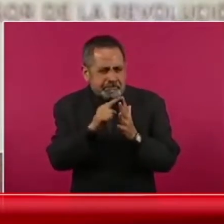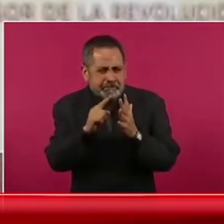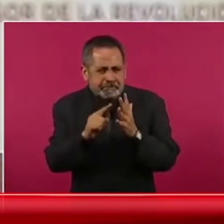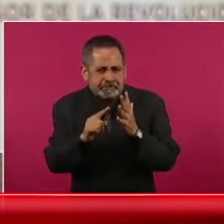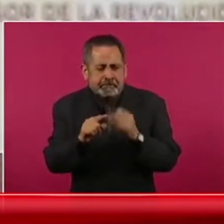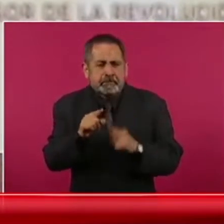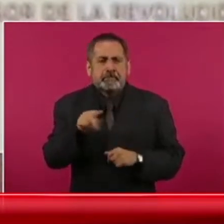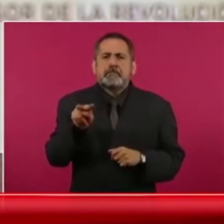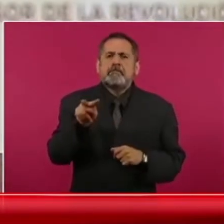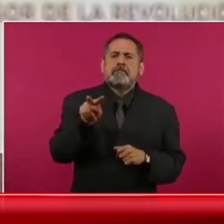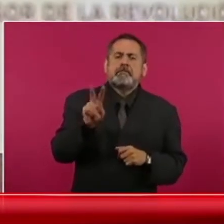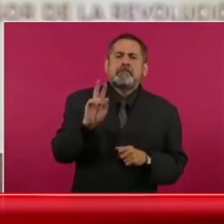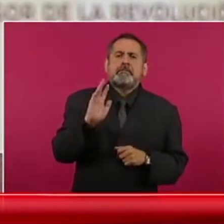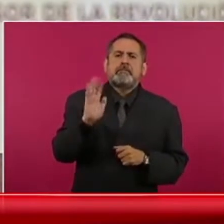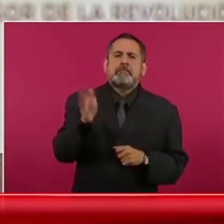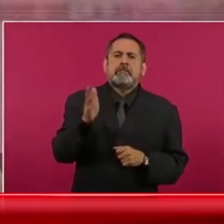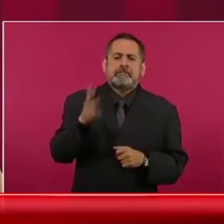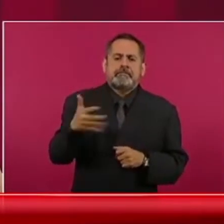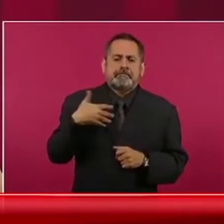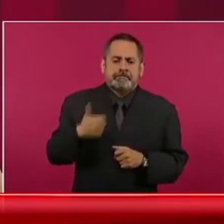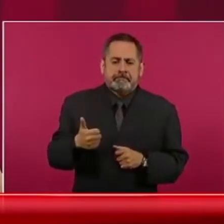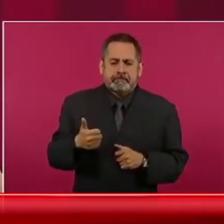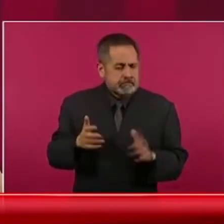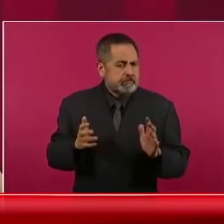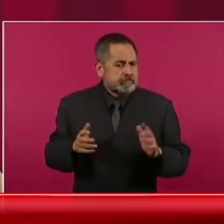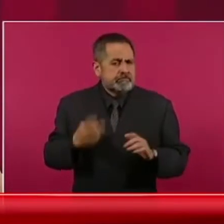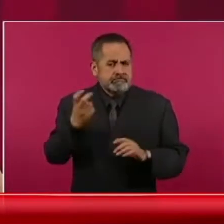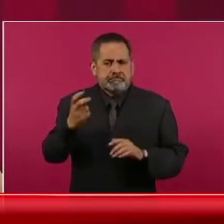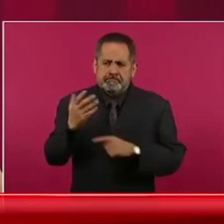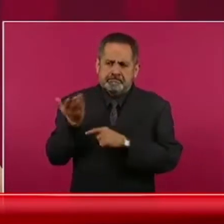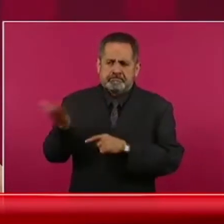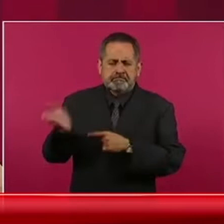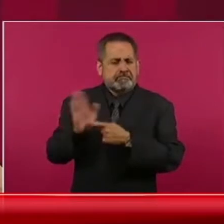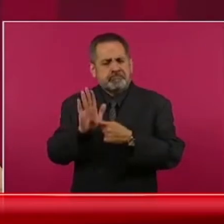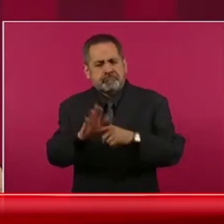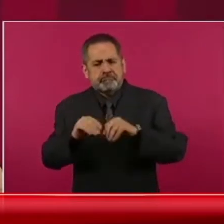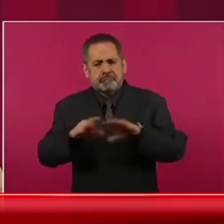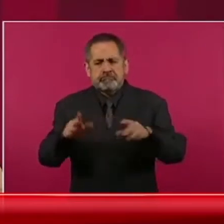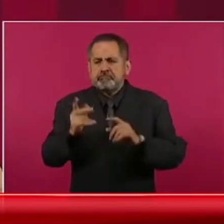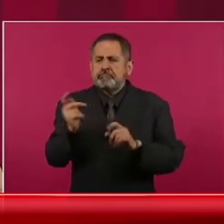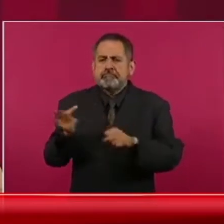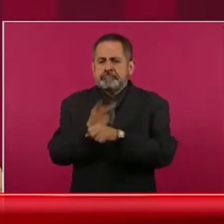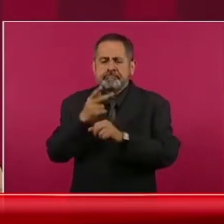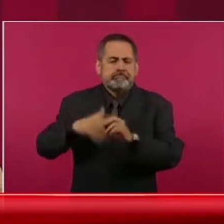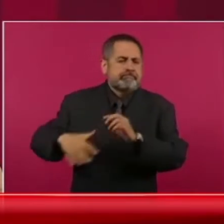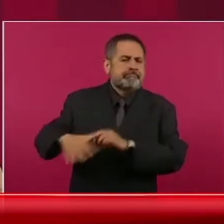para entender bien lo que sucedió, el contexto,